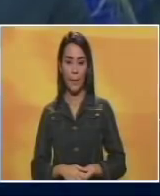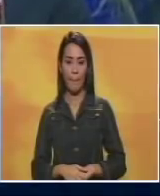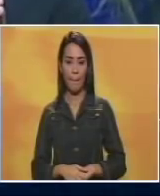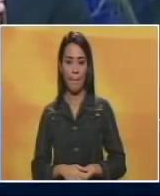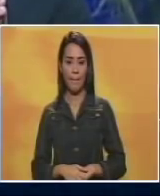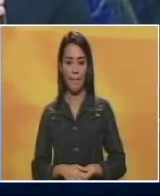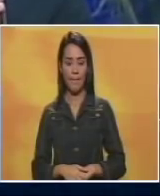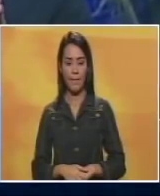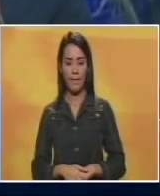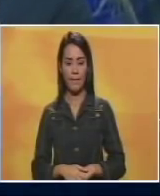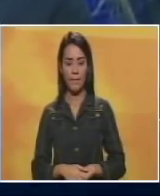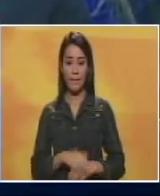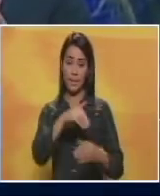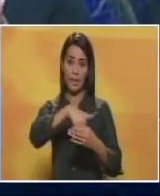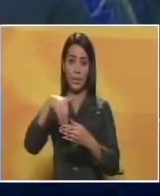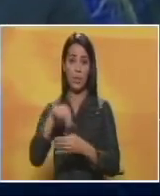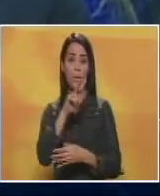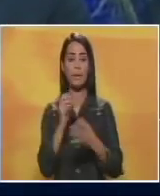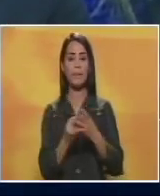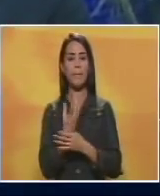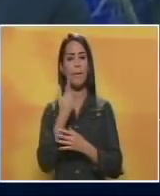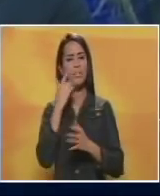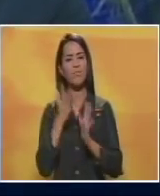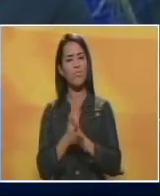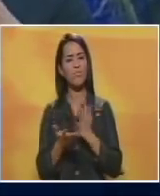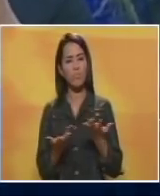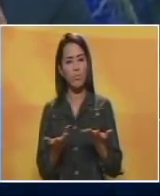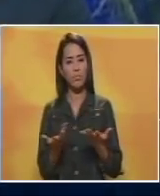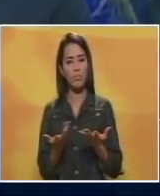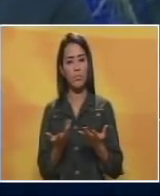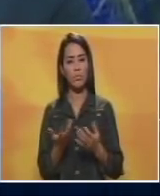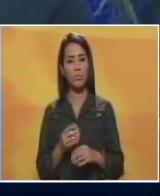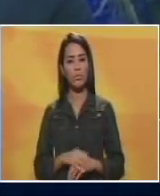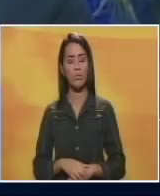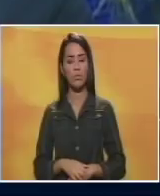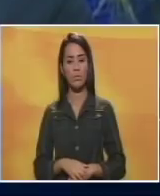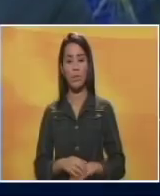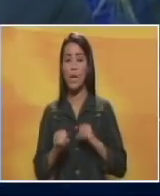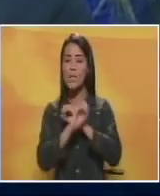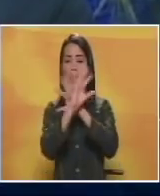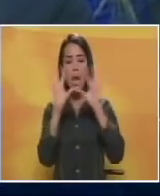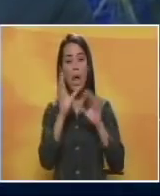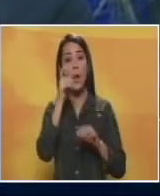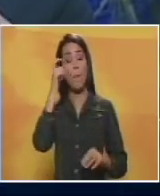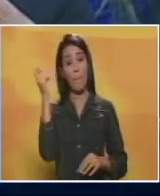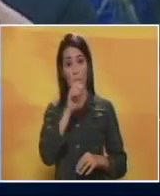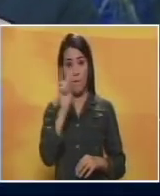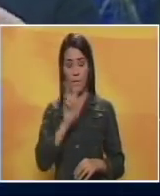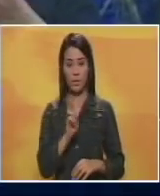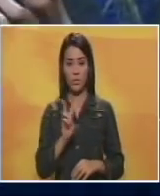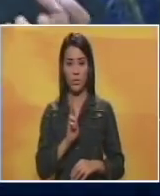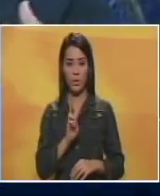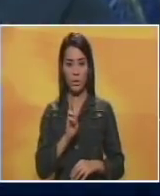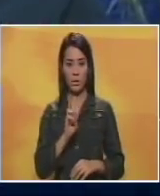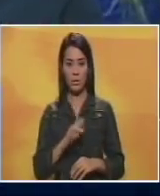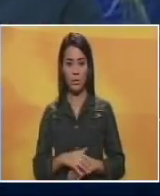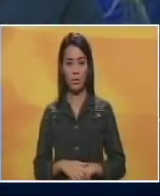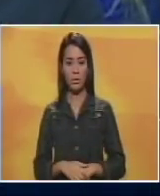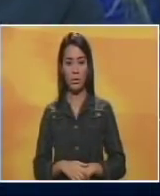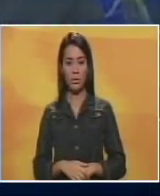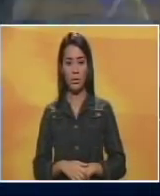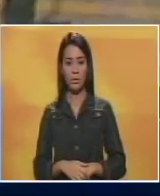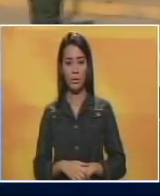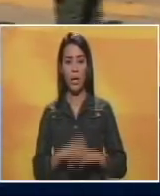Tiene que verse la elección del 20 de mayo de esa manera. Un mensaje muy claro que el pueblo de Venezuela le mandó a todo